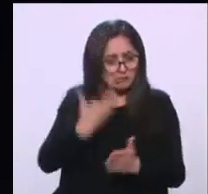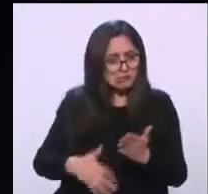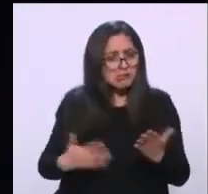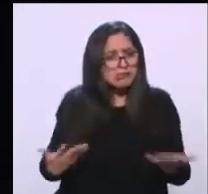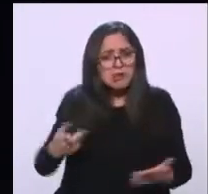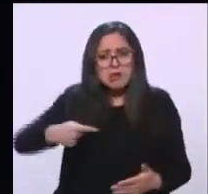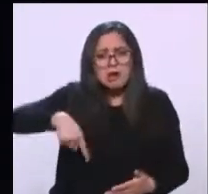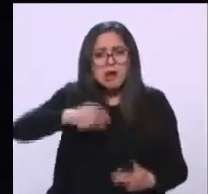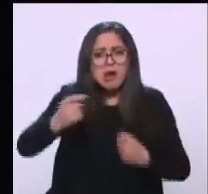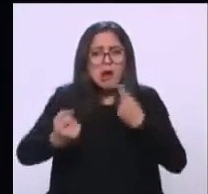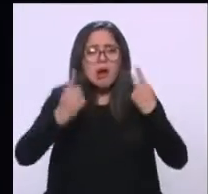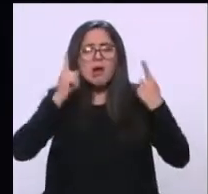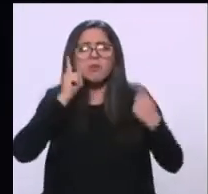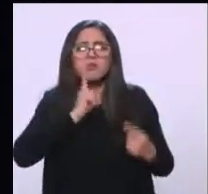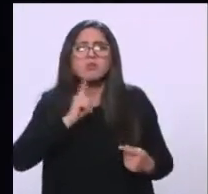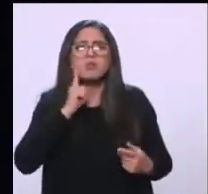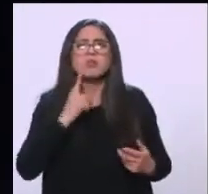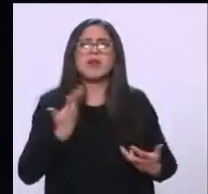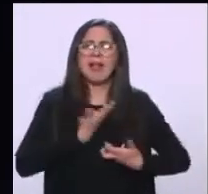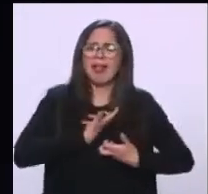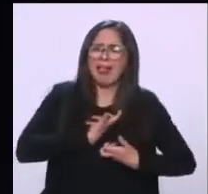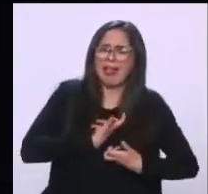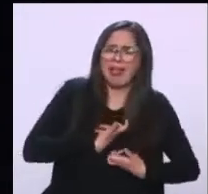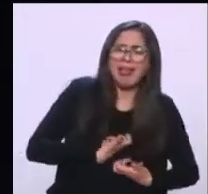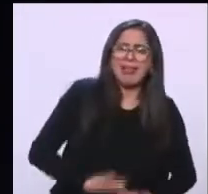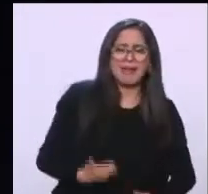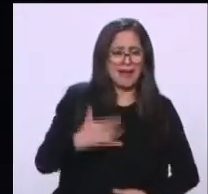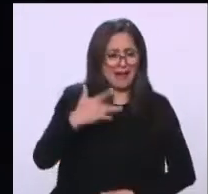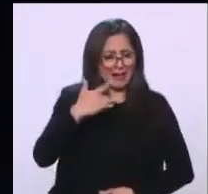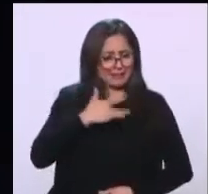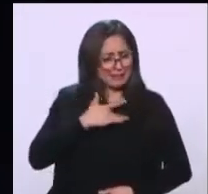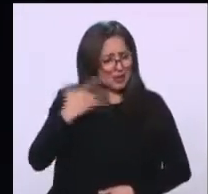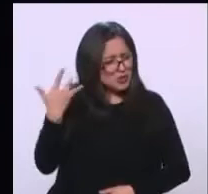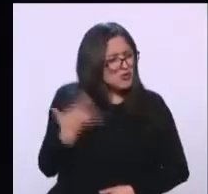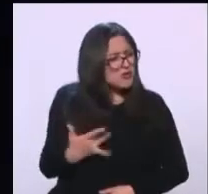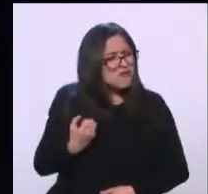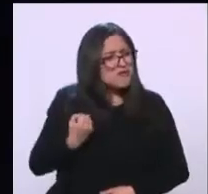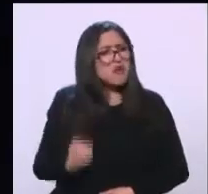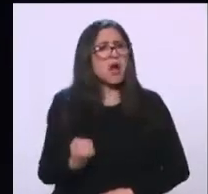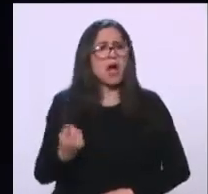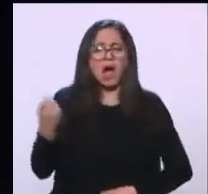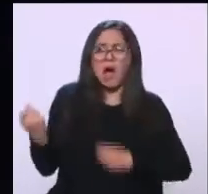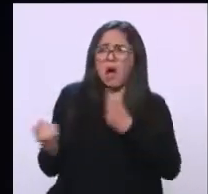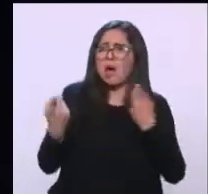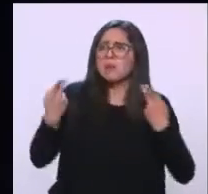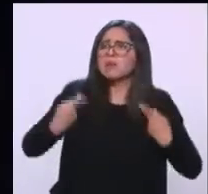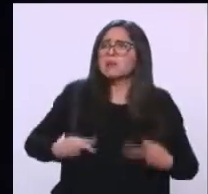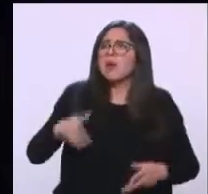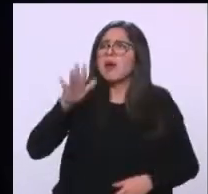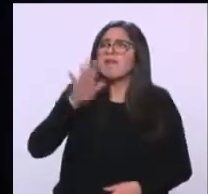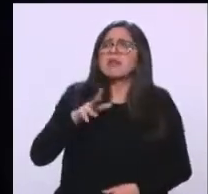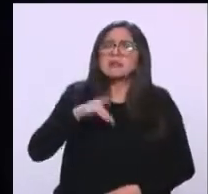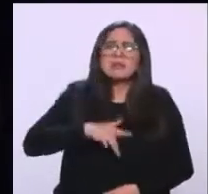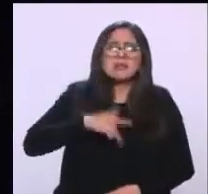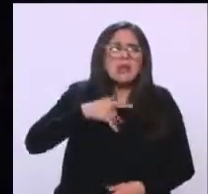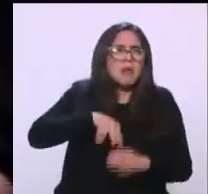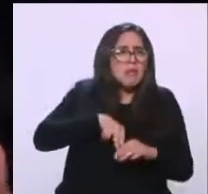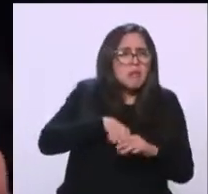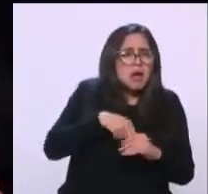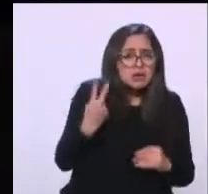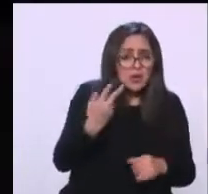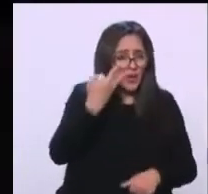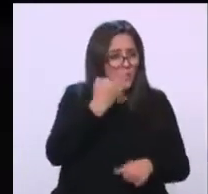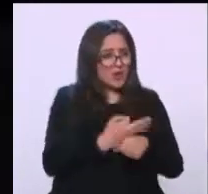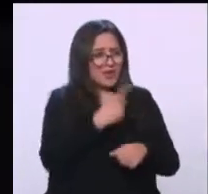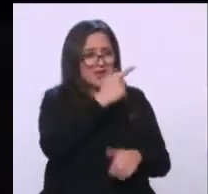frustración y un dolor y un vacío tremendo, no nada más para quienes ahora vemos en esta protesta, sino, bueno, los que están